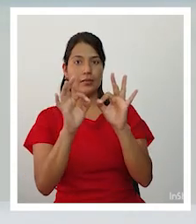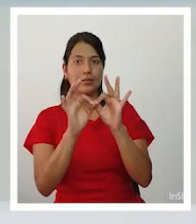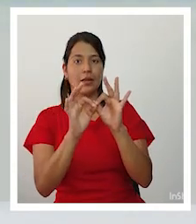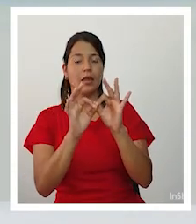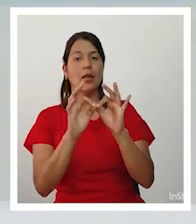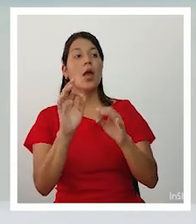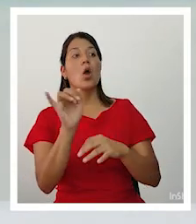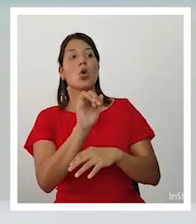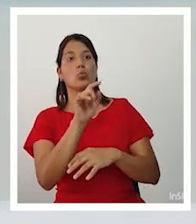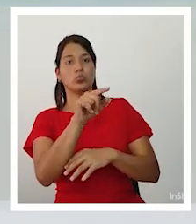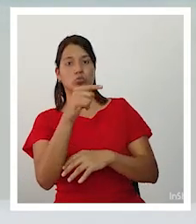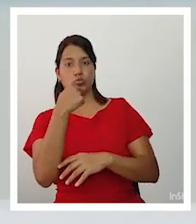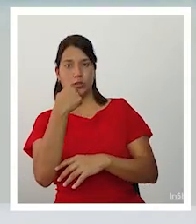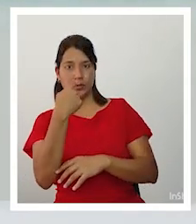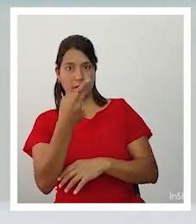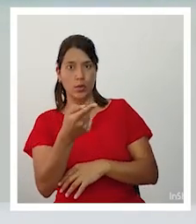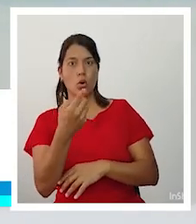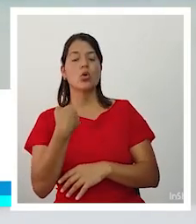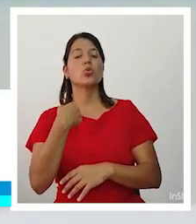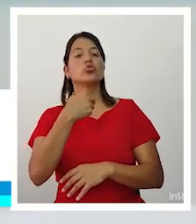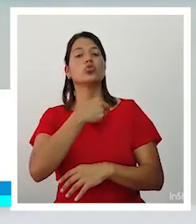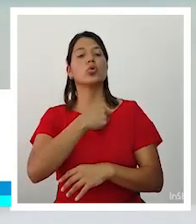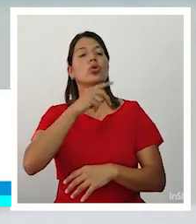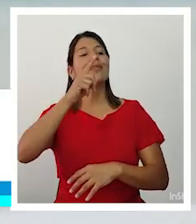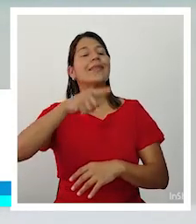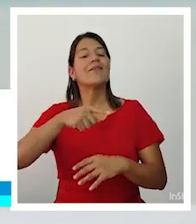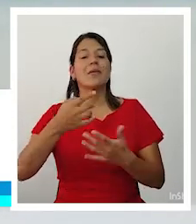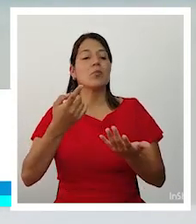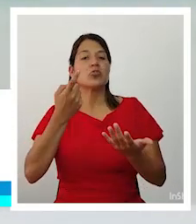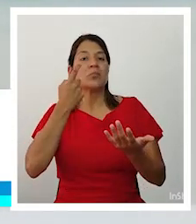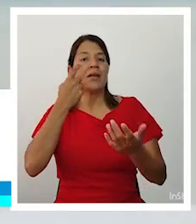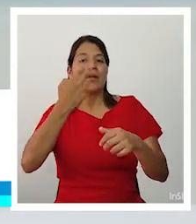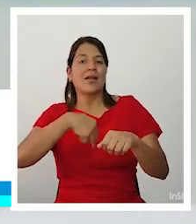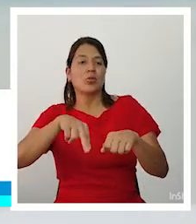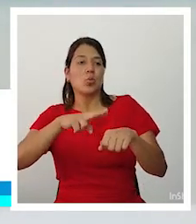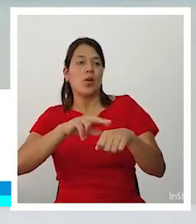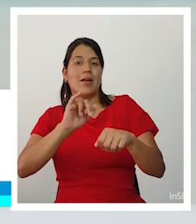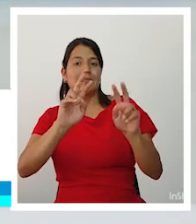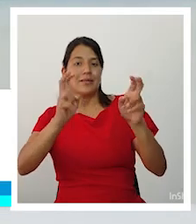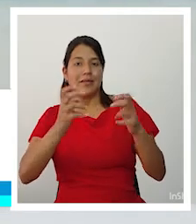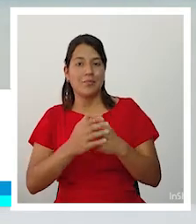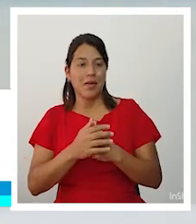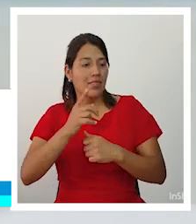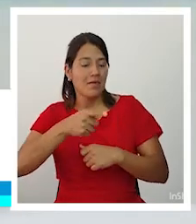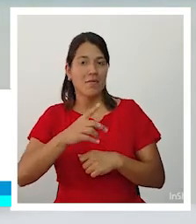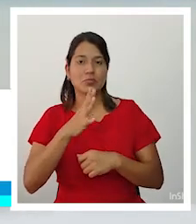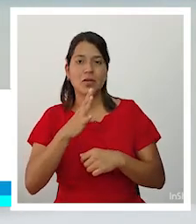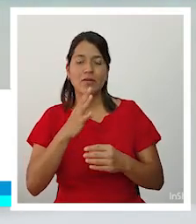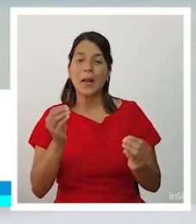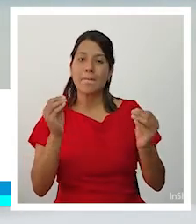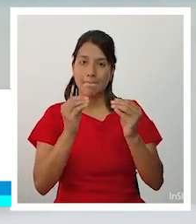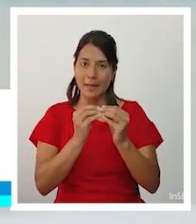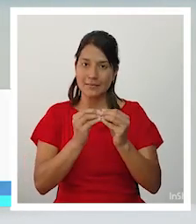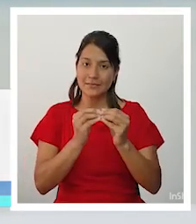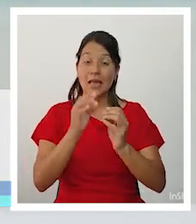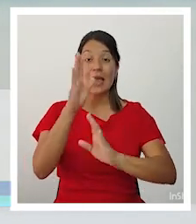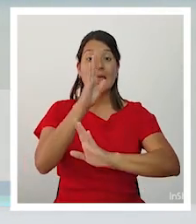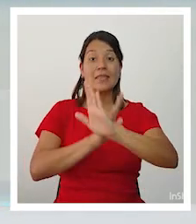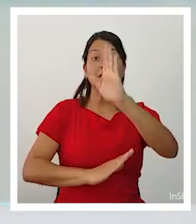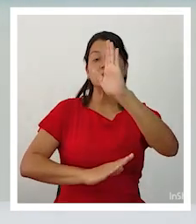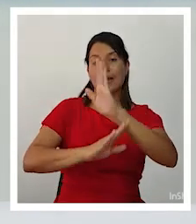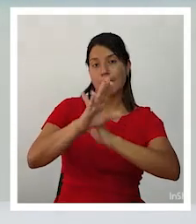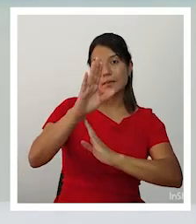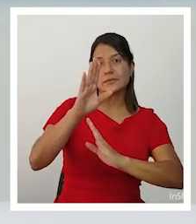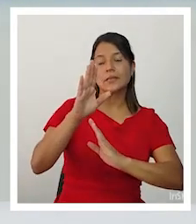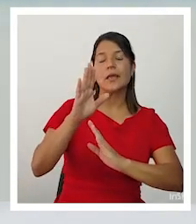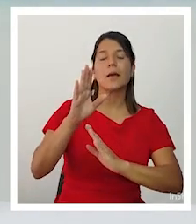estabas indicando, tenemos que naturalizar el tema, la discapacidad, tenemos que hablarlo. La discapacidad para adquirirla, bueno,